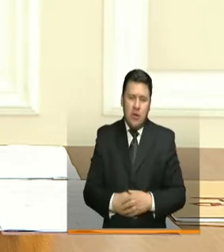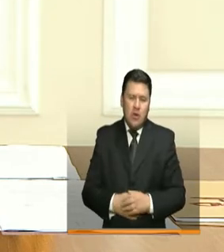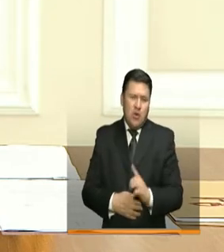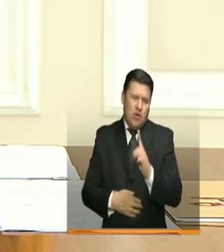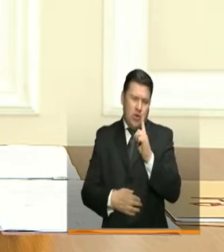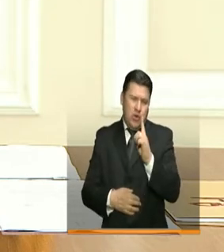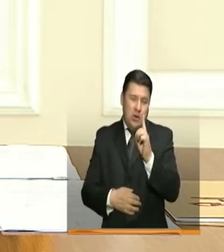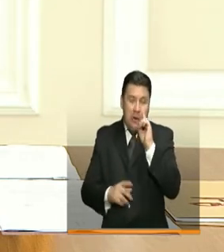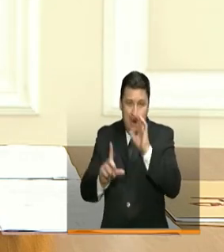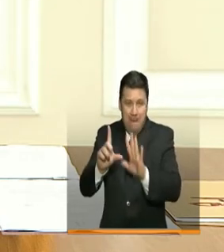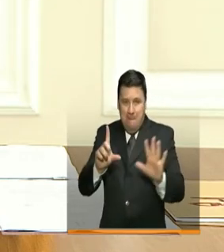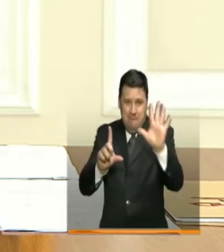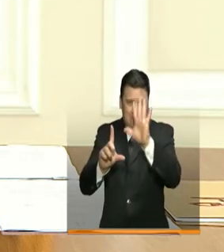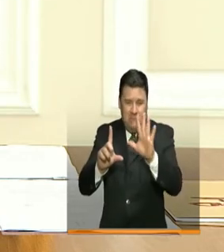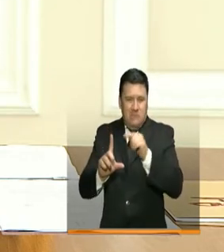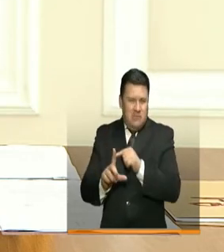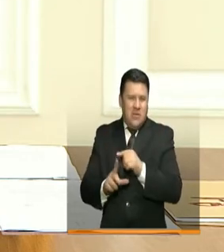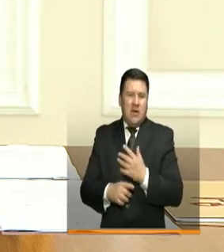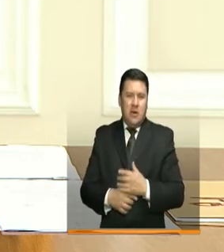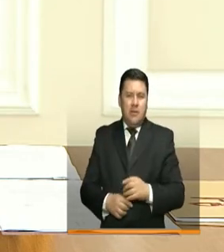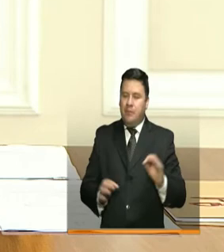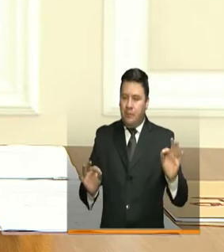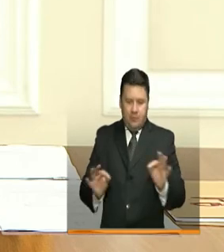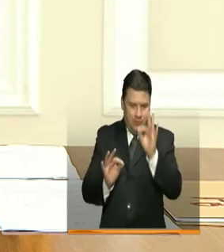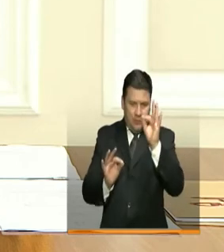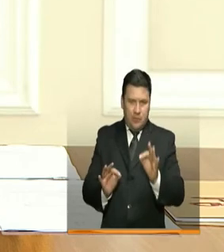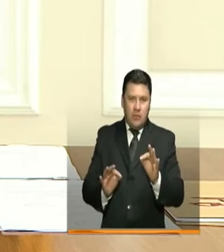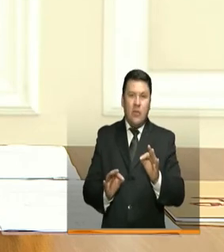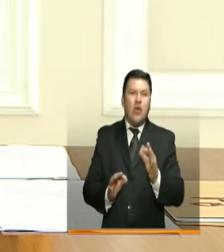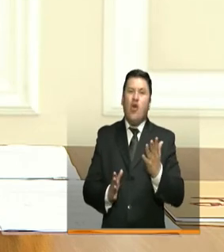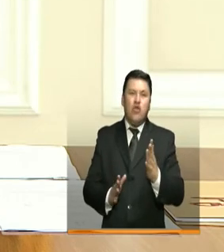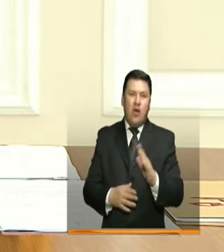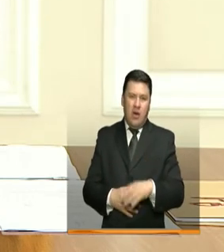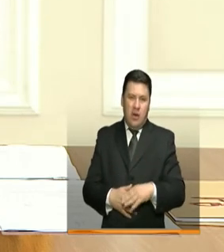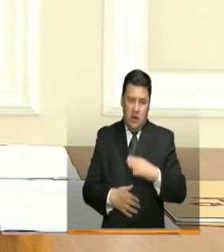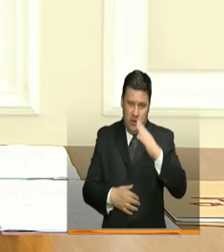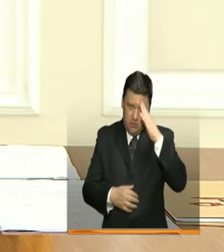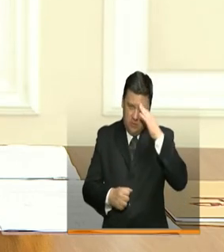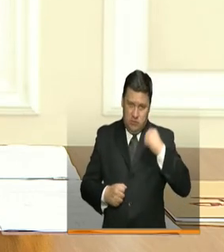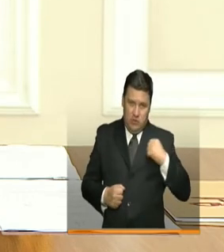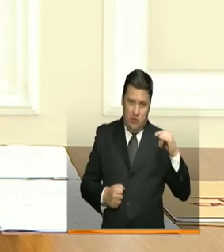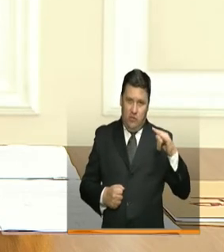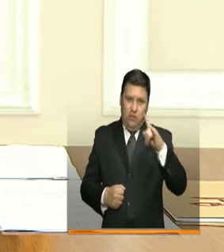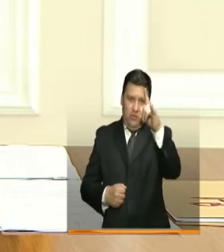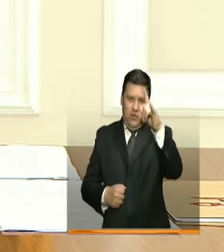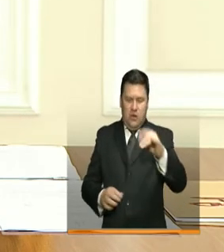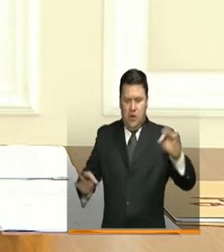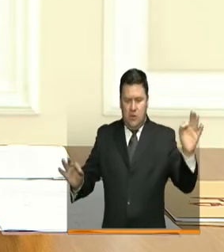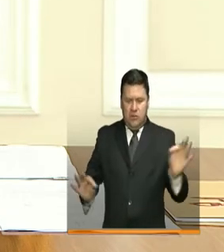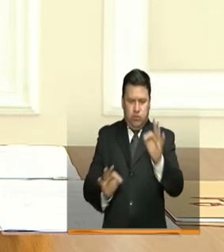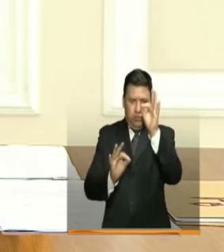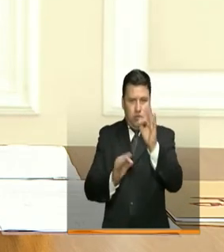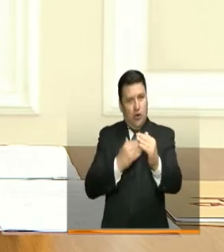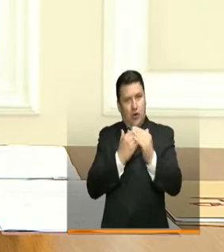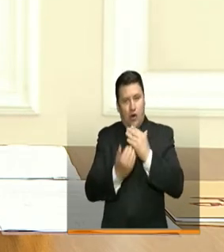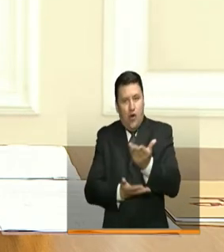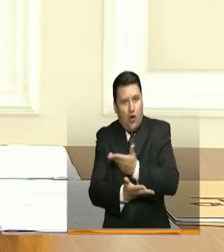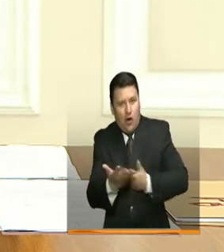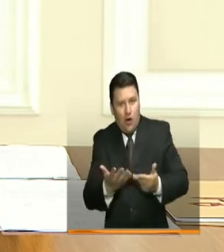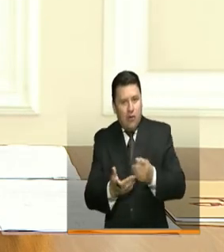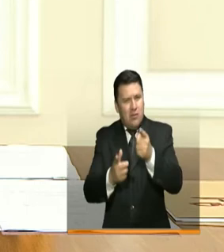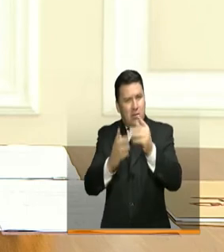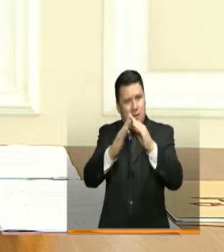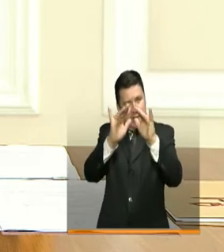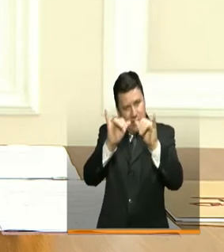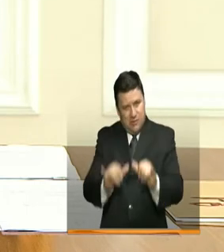un video de la Sinfónica de la Fuerza Aérea de Colombia, que nos comparte esa invitación a que nos quedemos